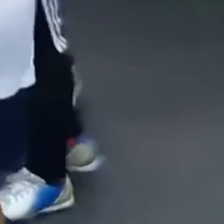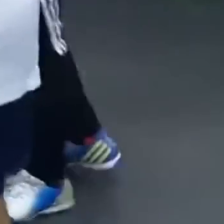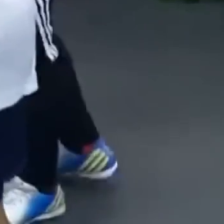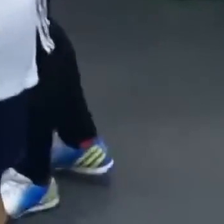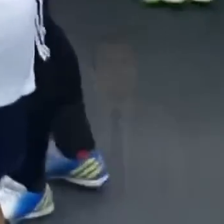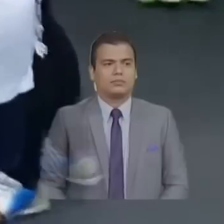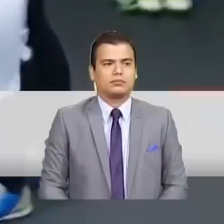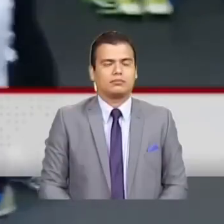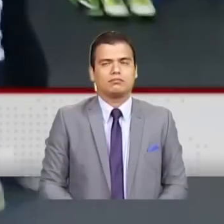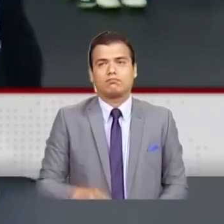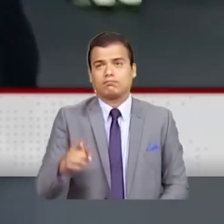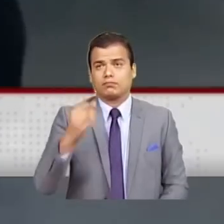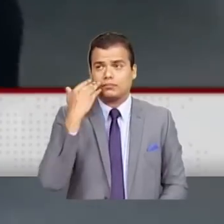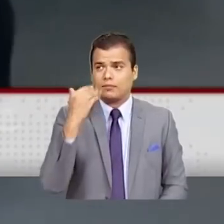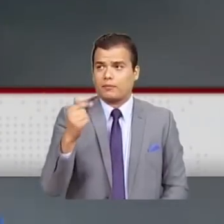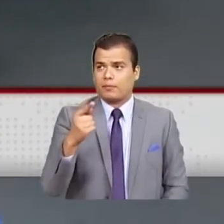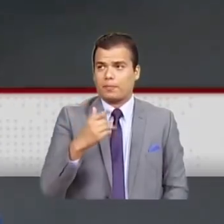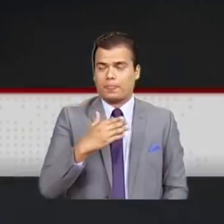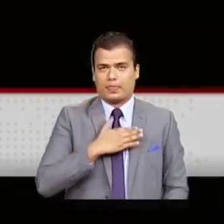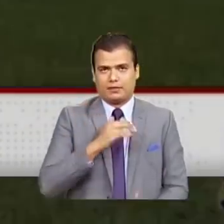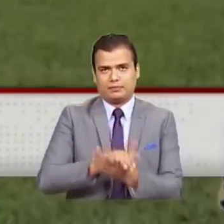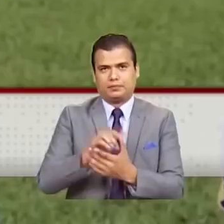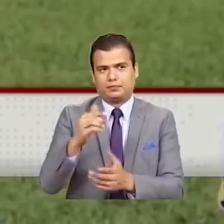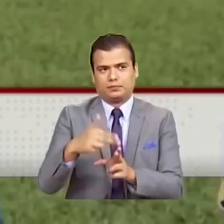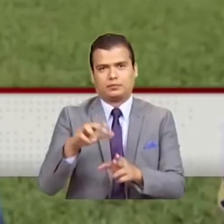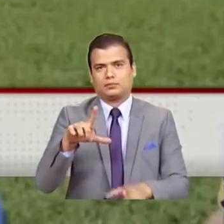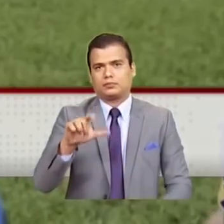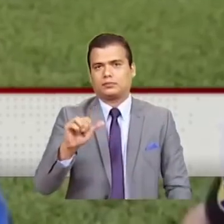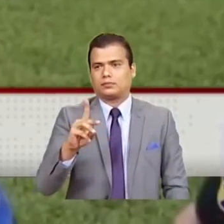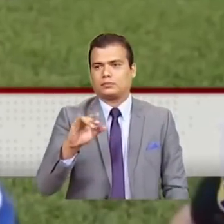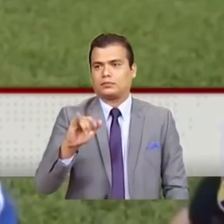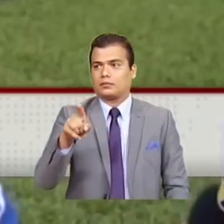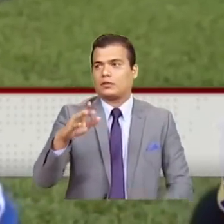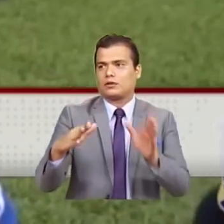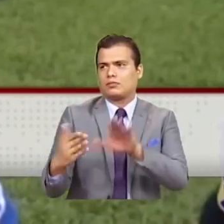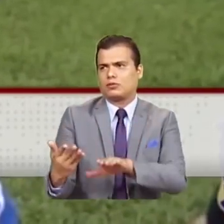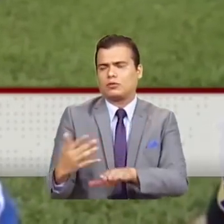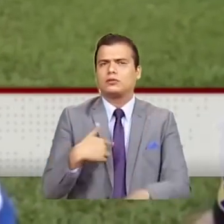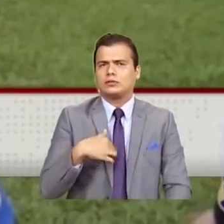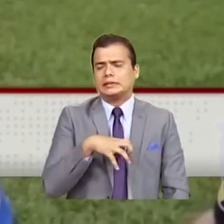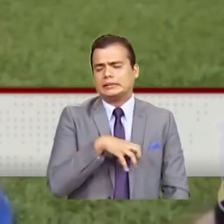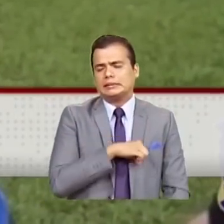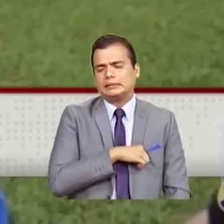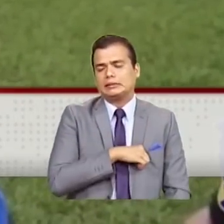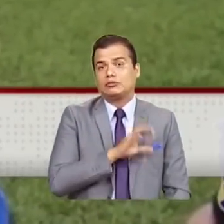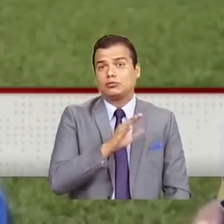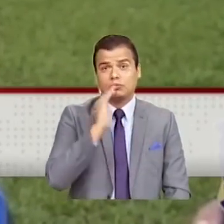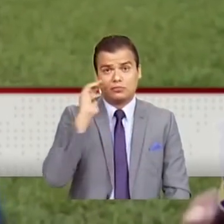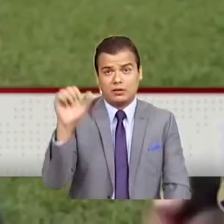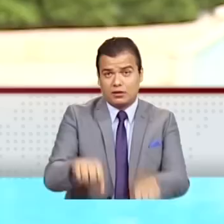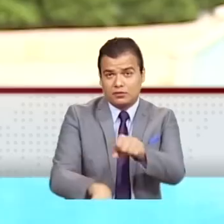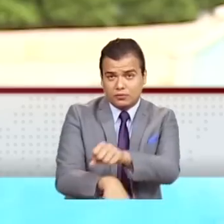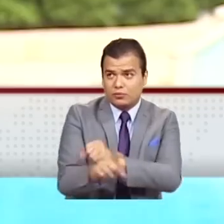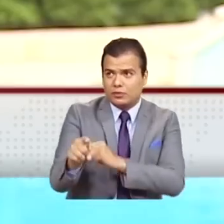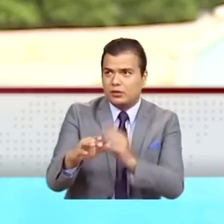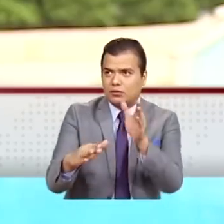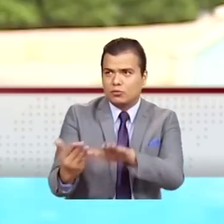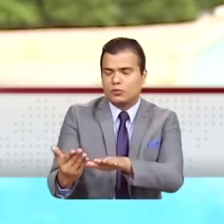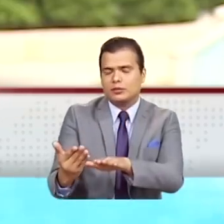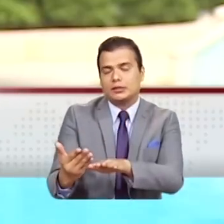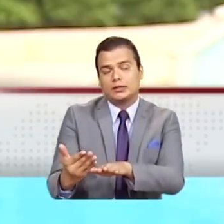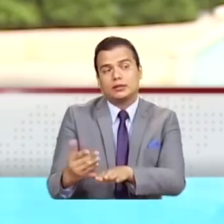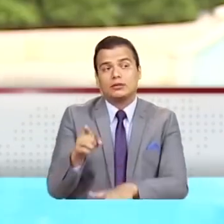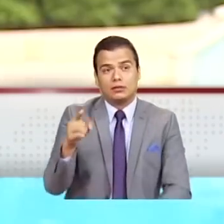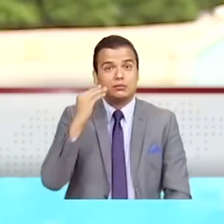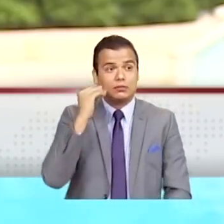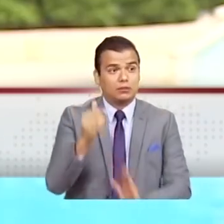Yo opino de la muerte de Lady Esprilla, pues que es algo lamentable, la verdad, para el fútbol femenino, ya que ella pues era una